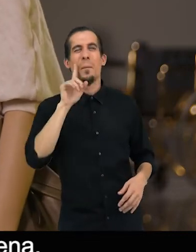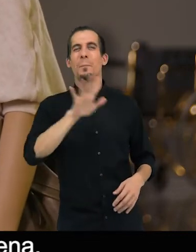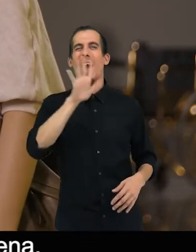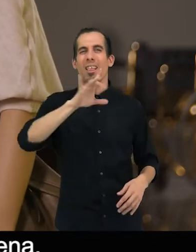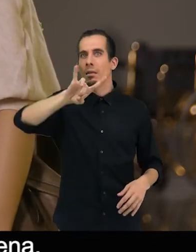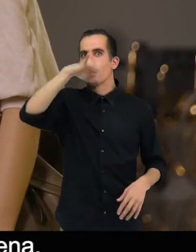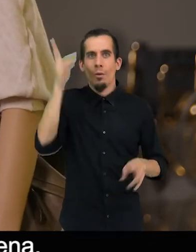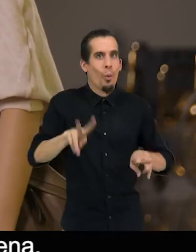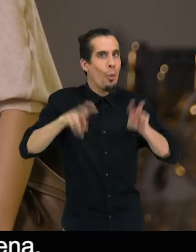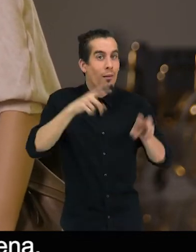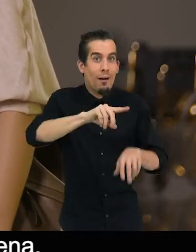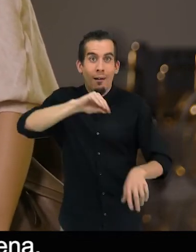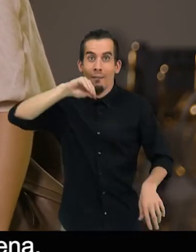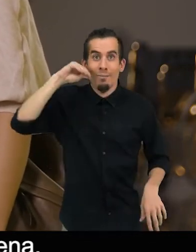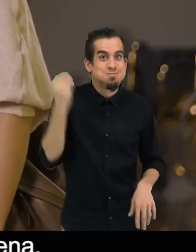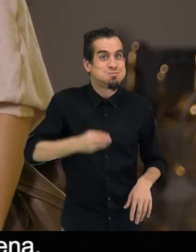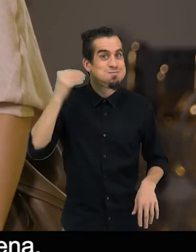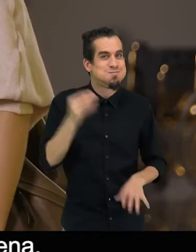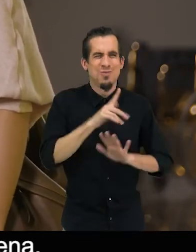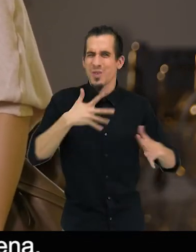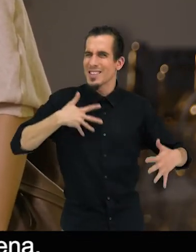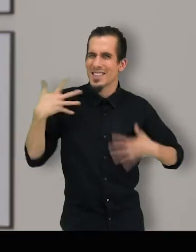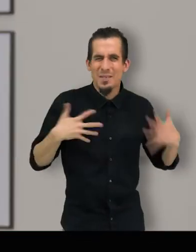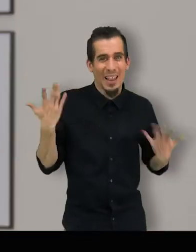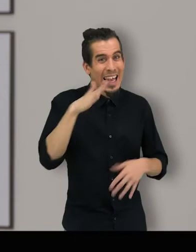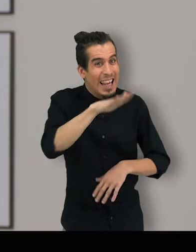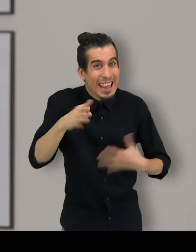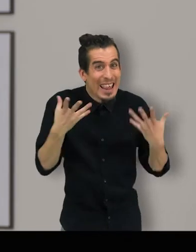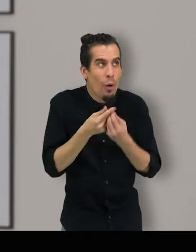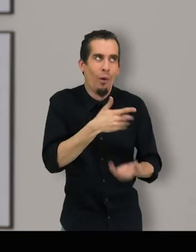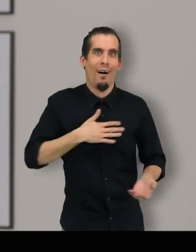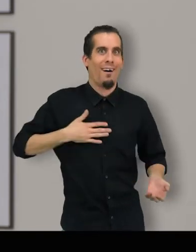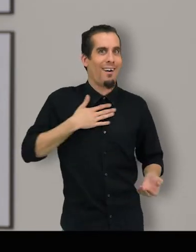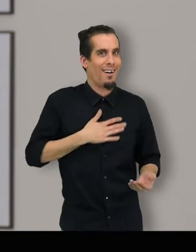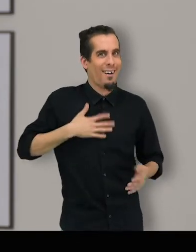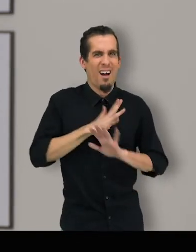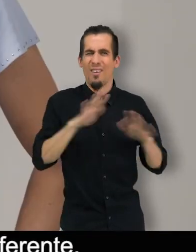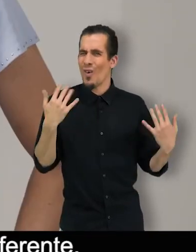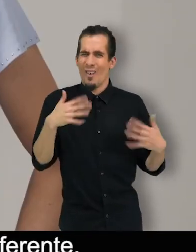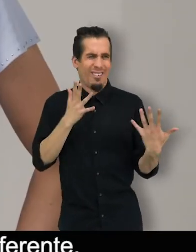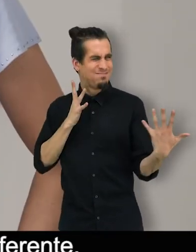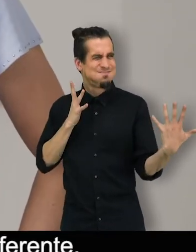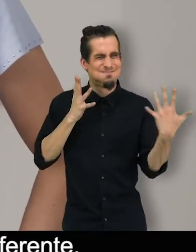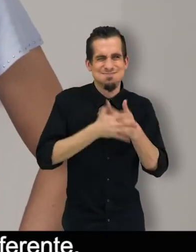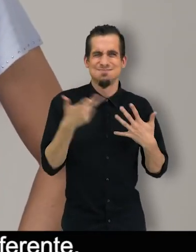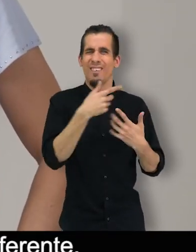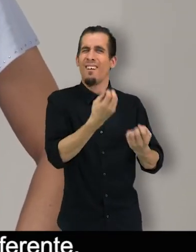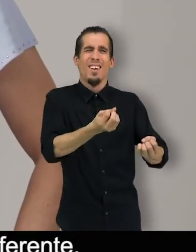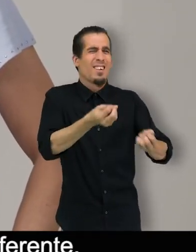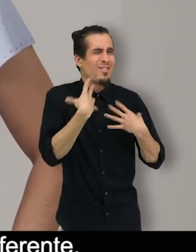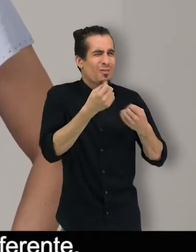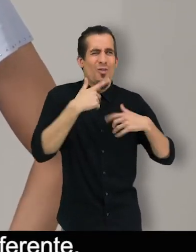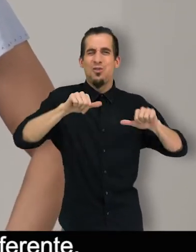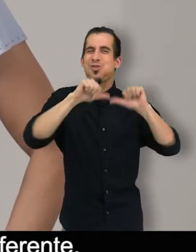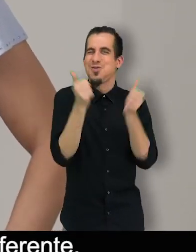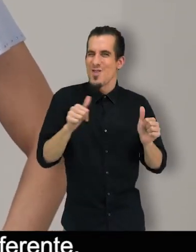parece una idea innovadora muy buena. Sí, es muy simpática y es muy agradable con los niños. Es una manera de interactuar y